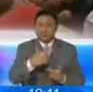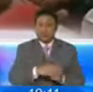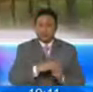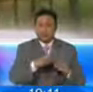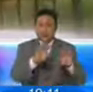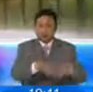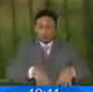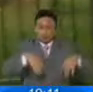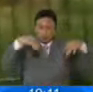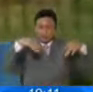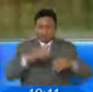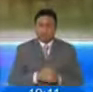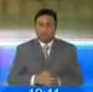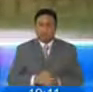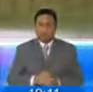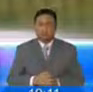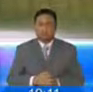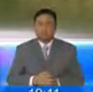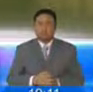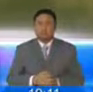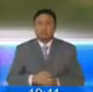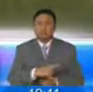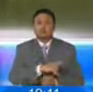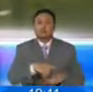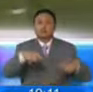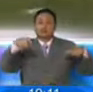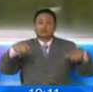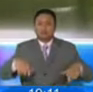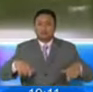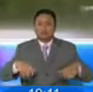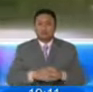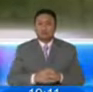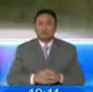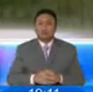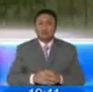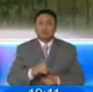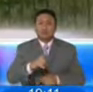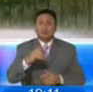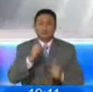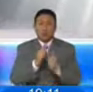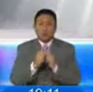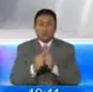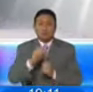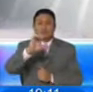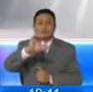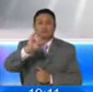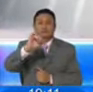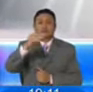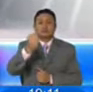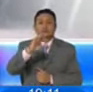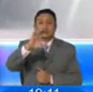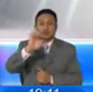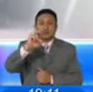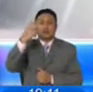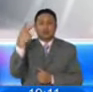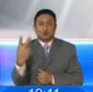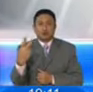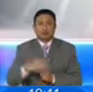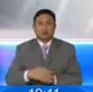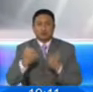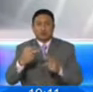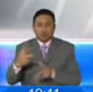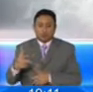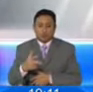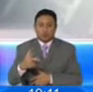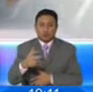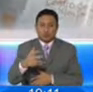el evento. Aterrizará en la cancha de arcilla del complejo deportivo Cisne 2. El recorrido, que será en caravana, irá